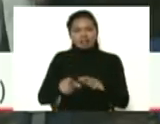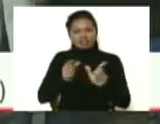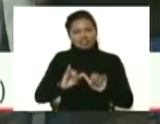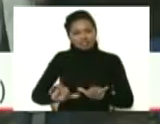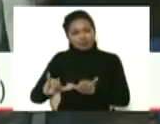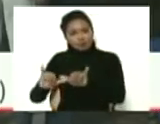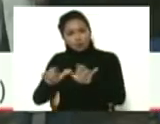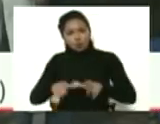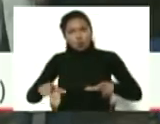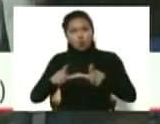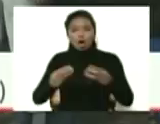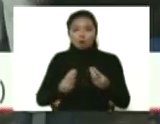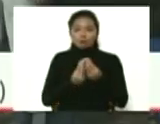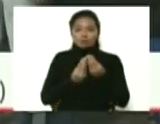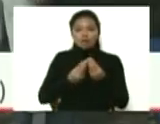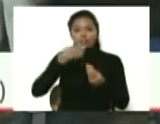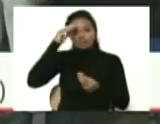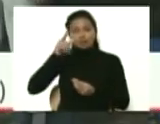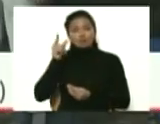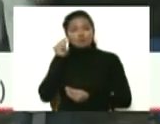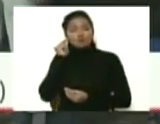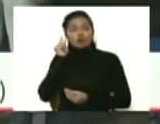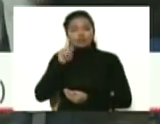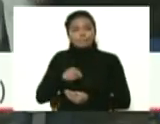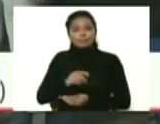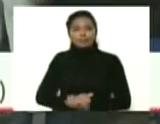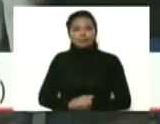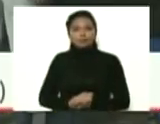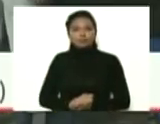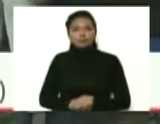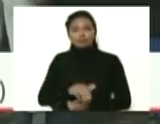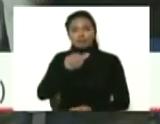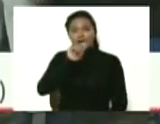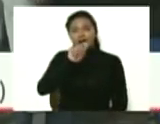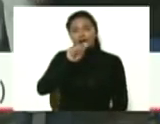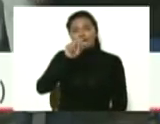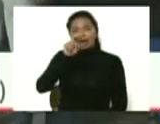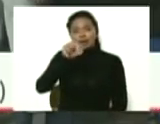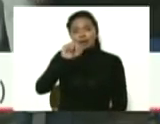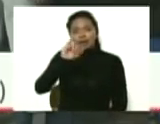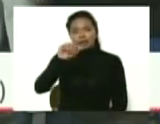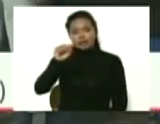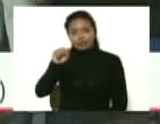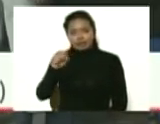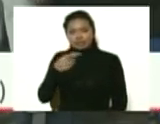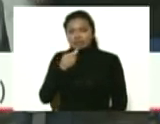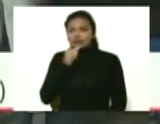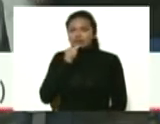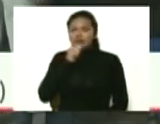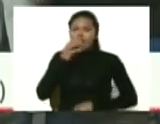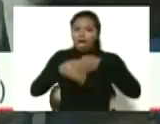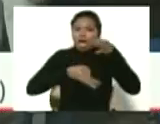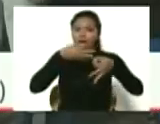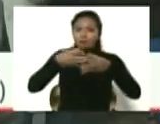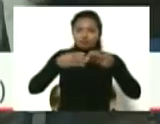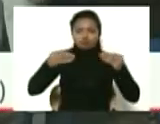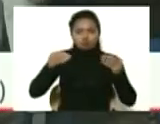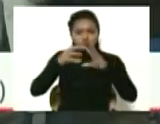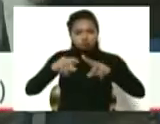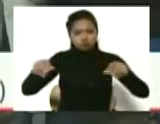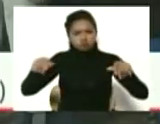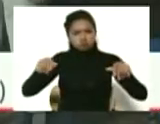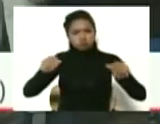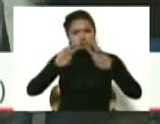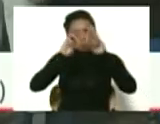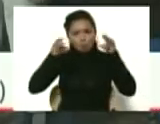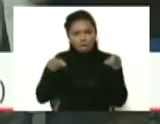que está acompañado de la sargento segundo de milicia, Anaís Rodríguez, quienes le van a dar una explicación de lo que es el modelo de terreno del